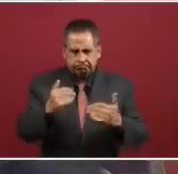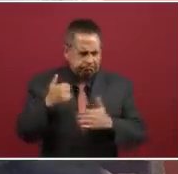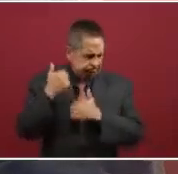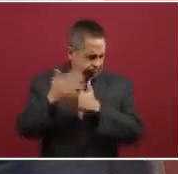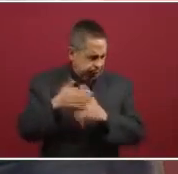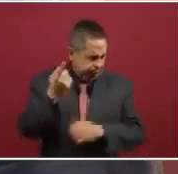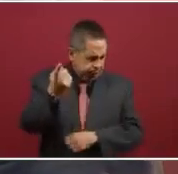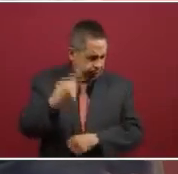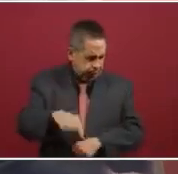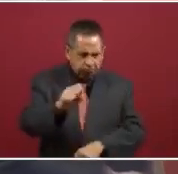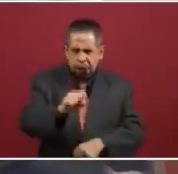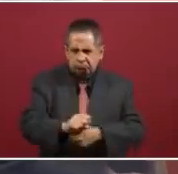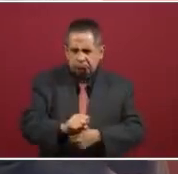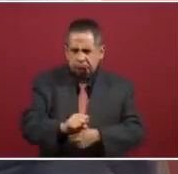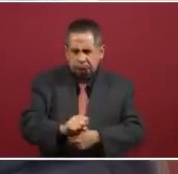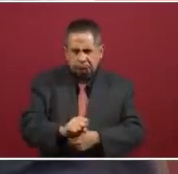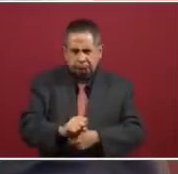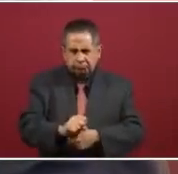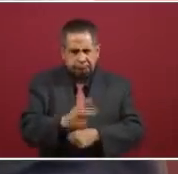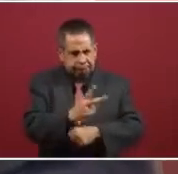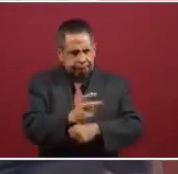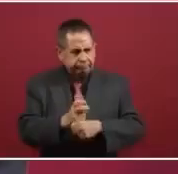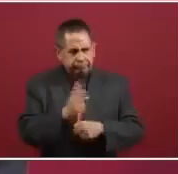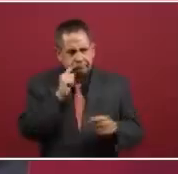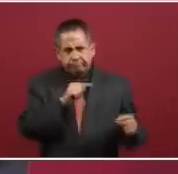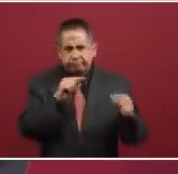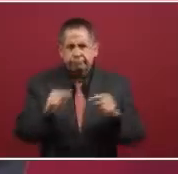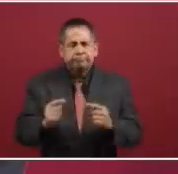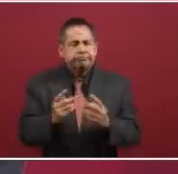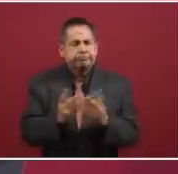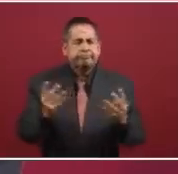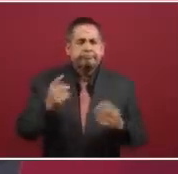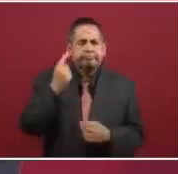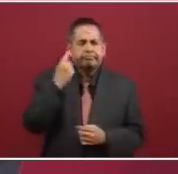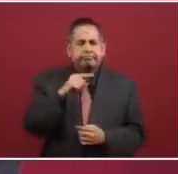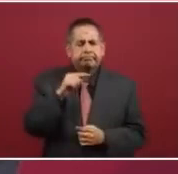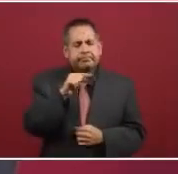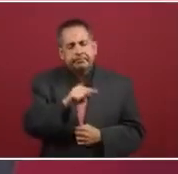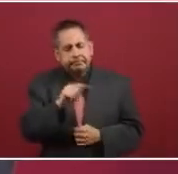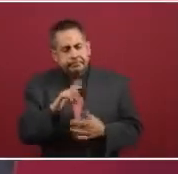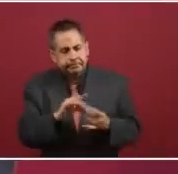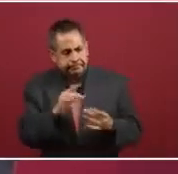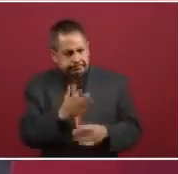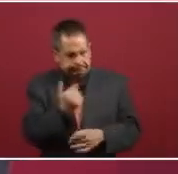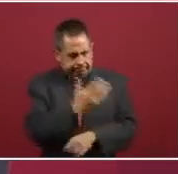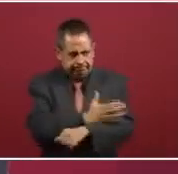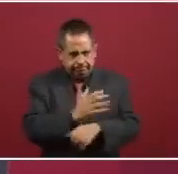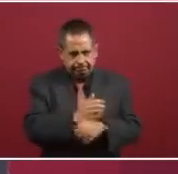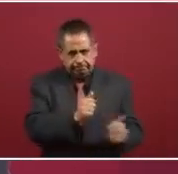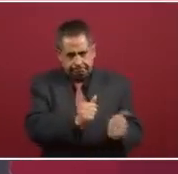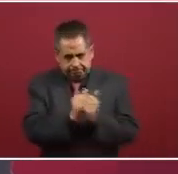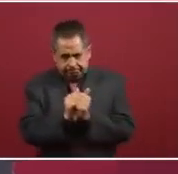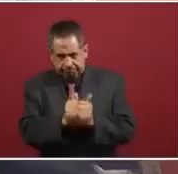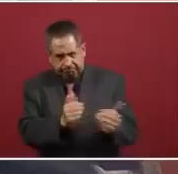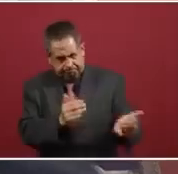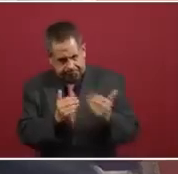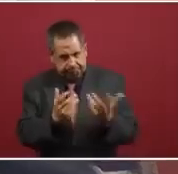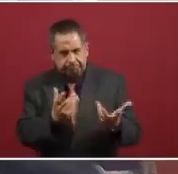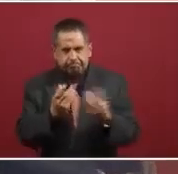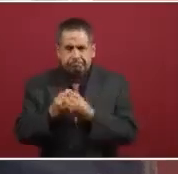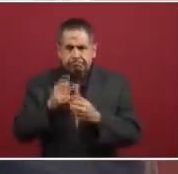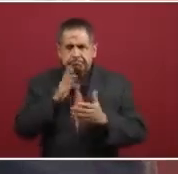semana próxima, les vamos a invitar para que nos acompañen